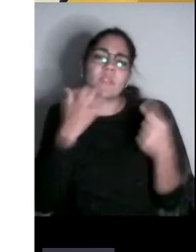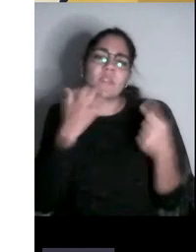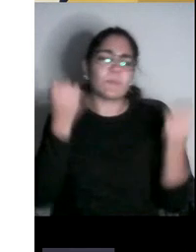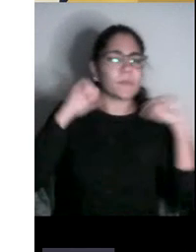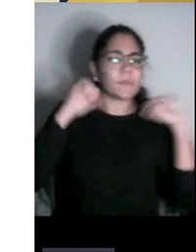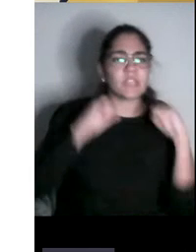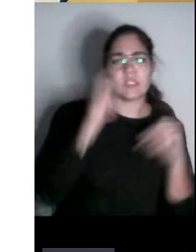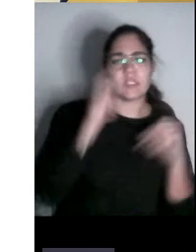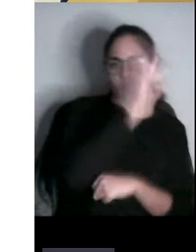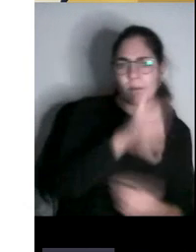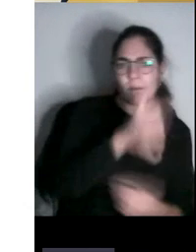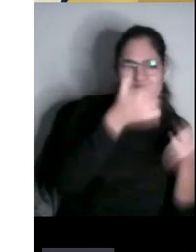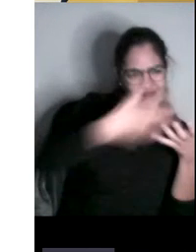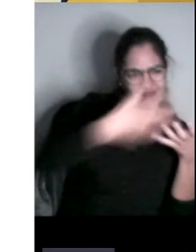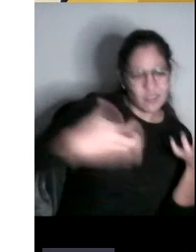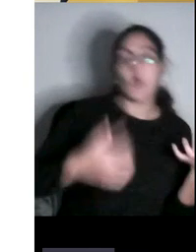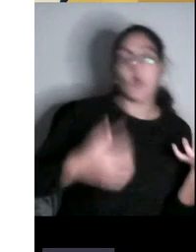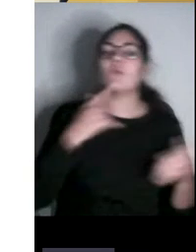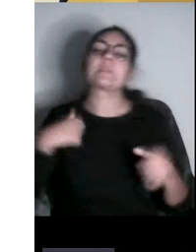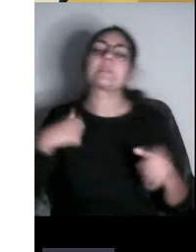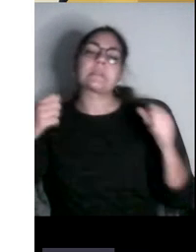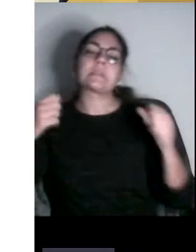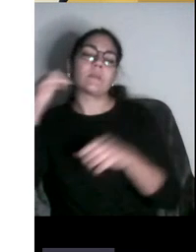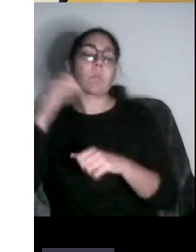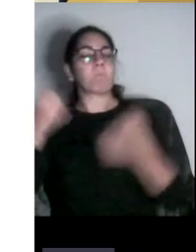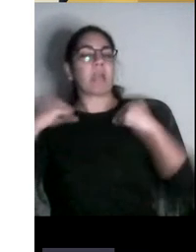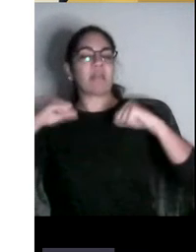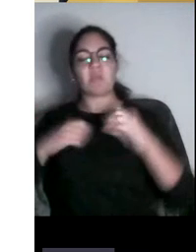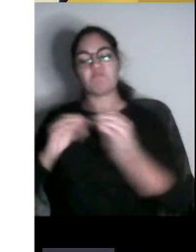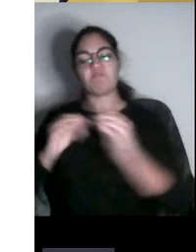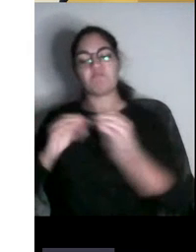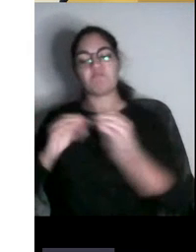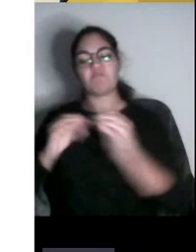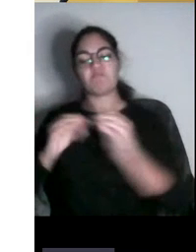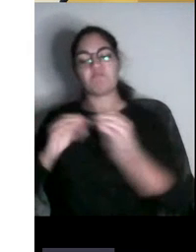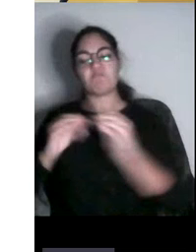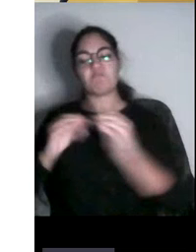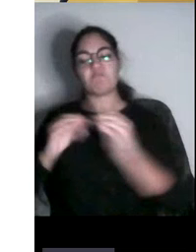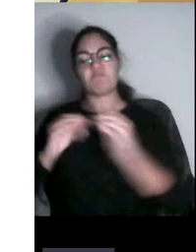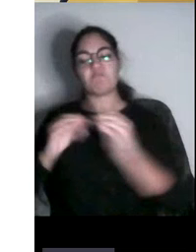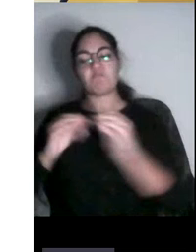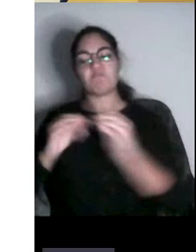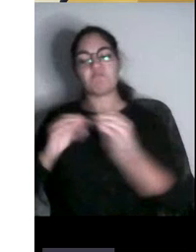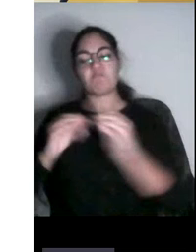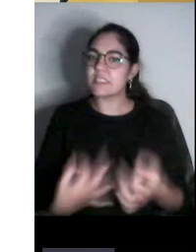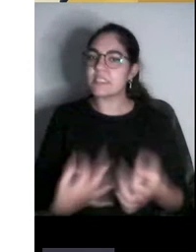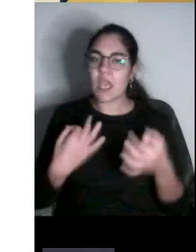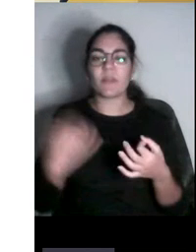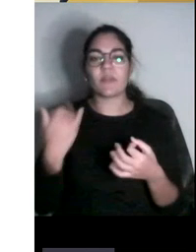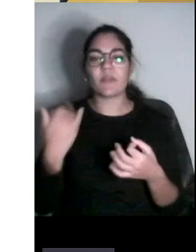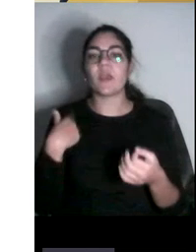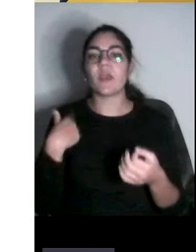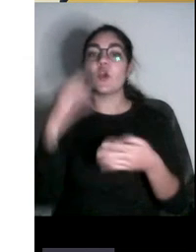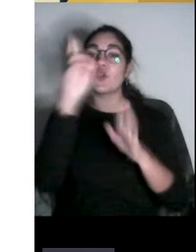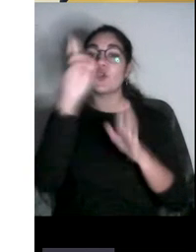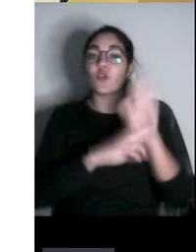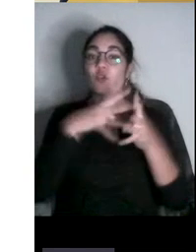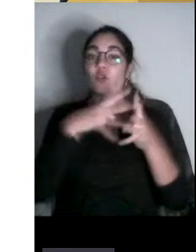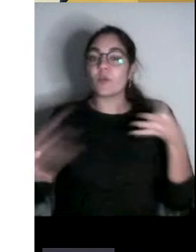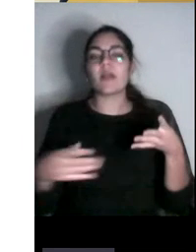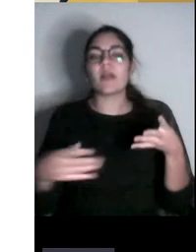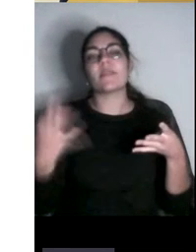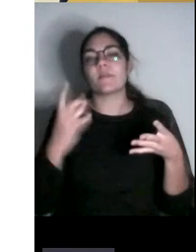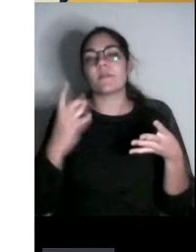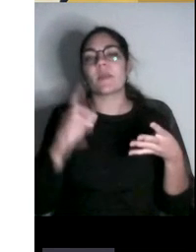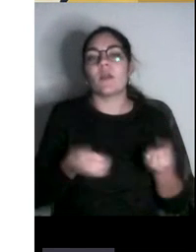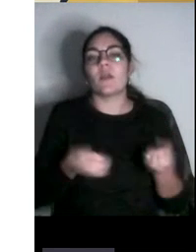con retroalimentación directa la acera en esos grupos pequeños de decimos que lo que comentaba antes o ya fuera de manera